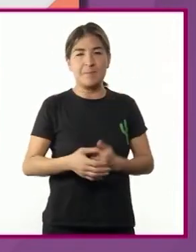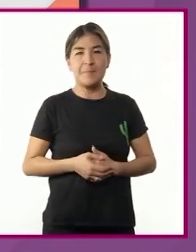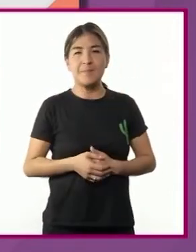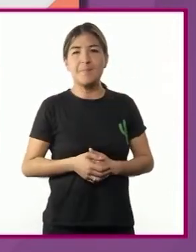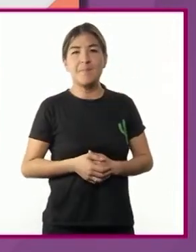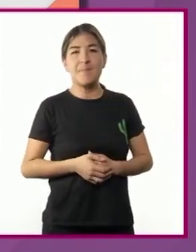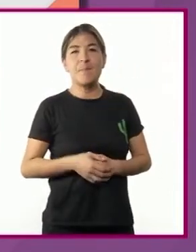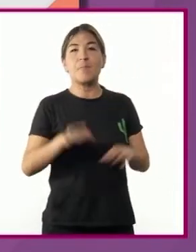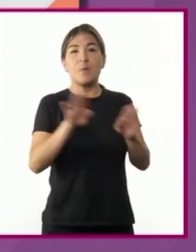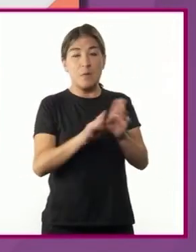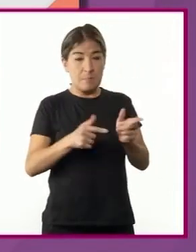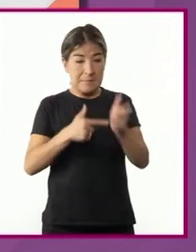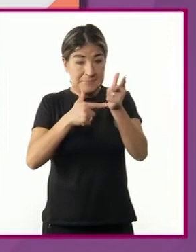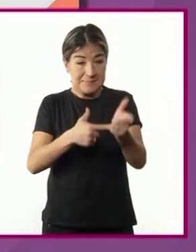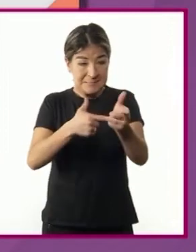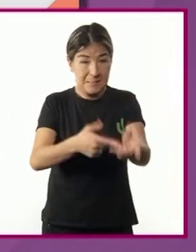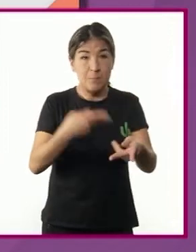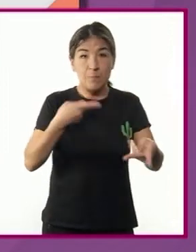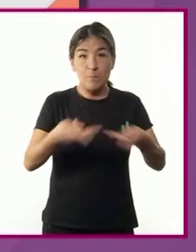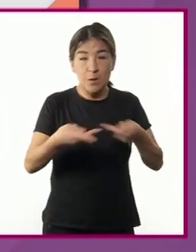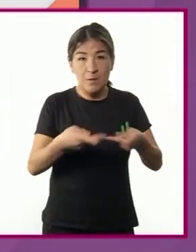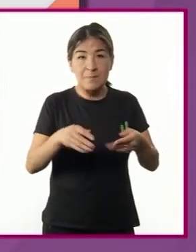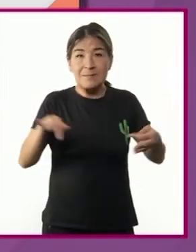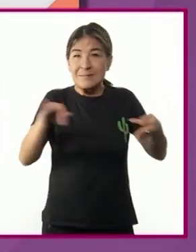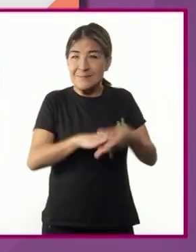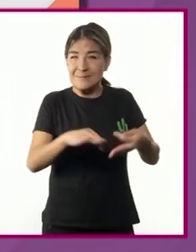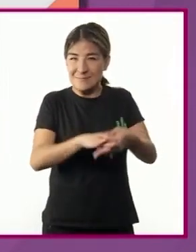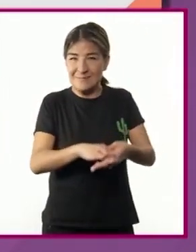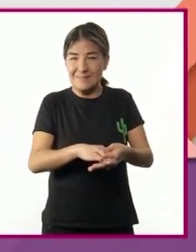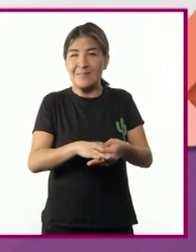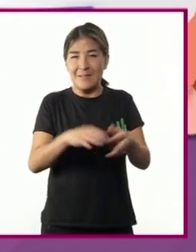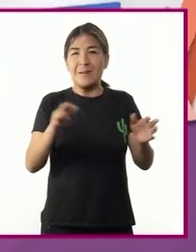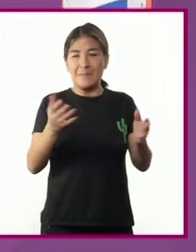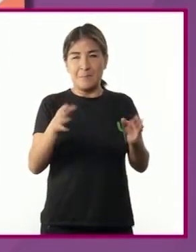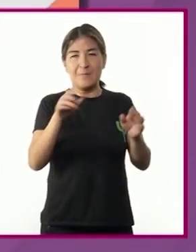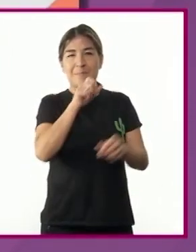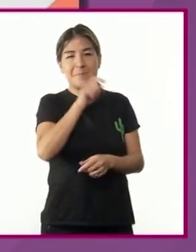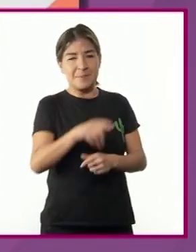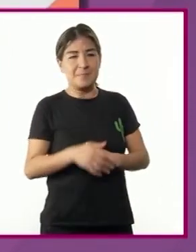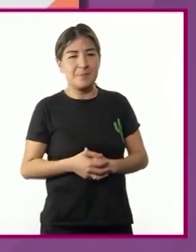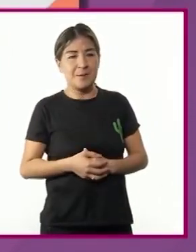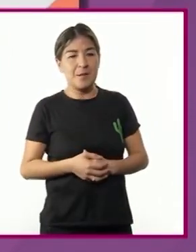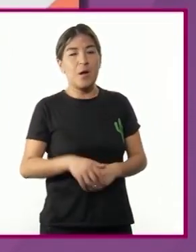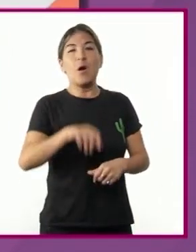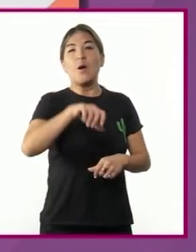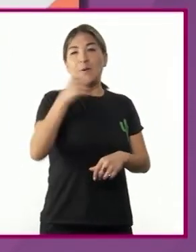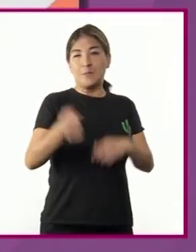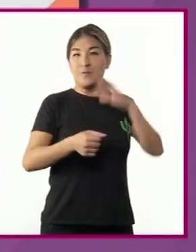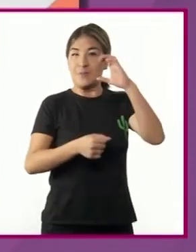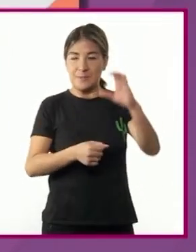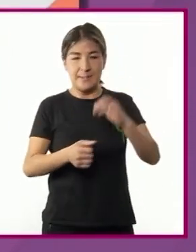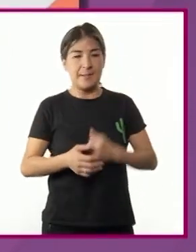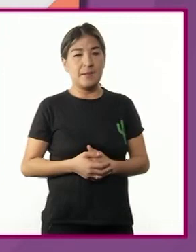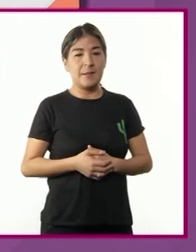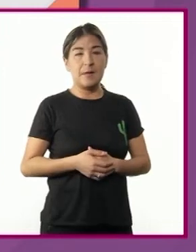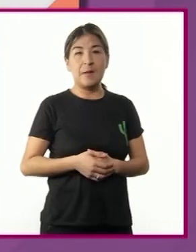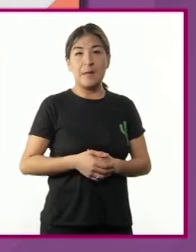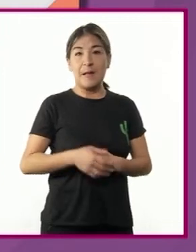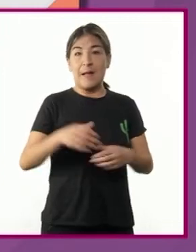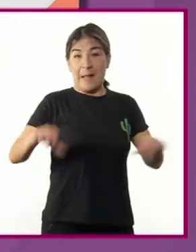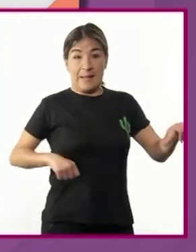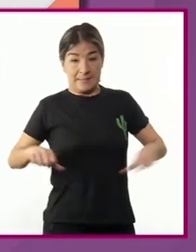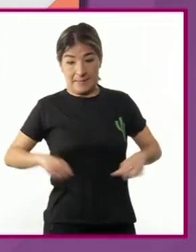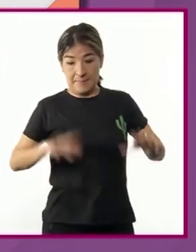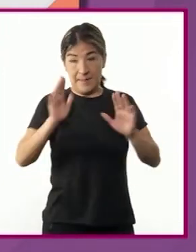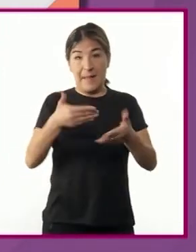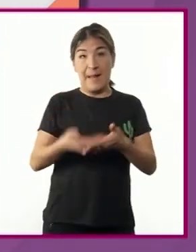son sucesivos o simultáneos. C, si la acción es anterior